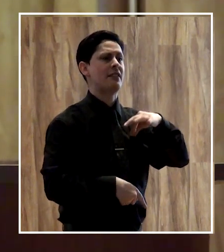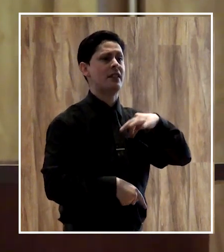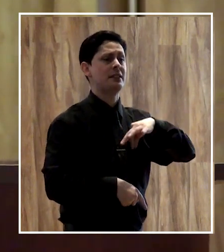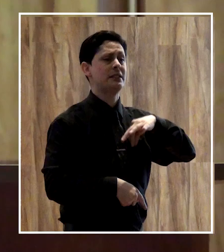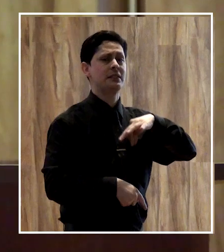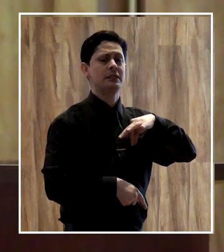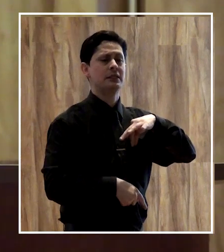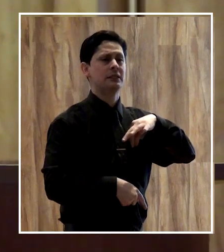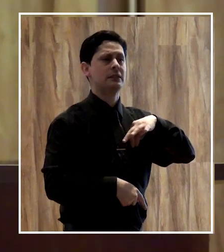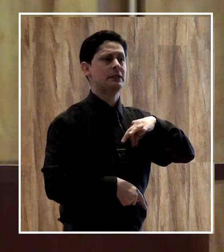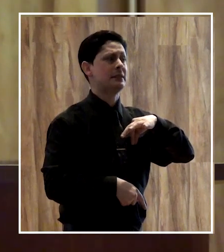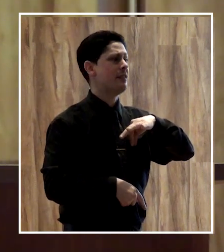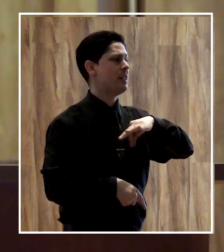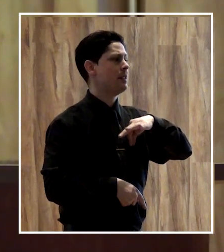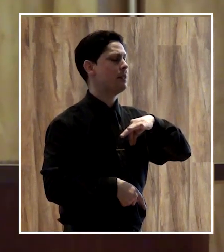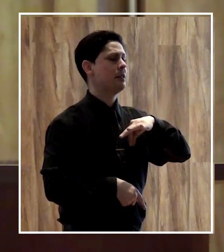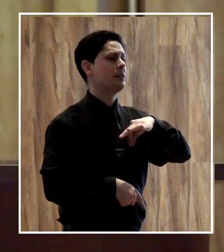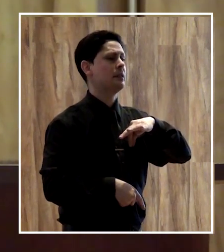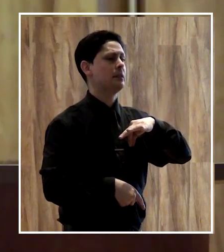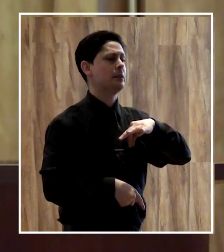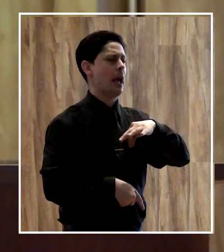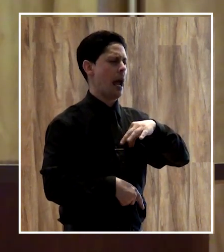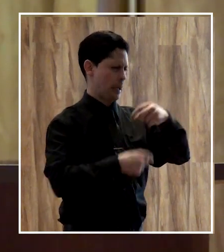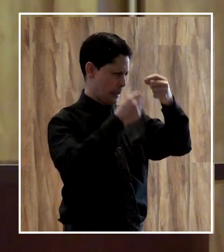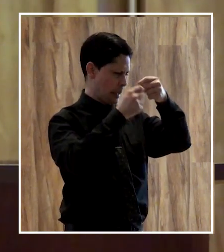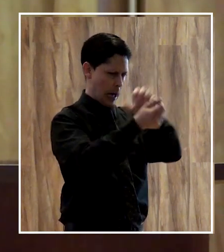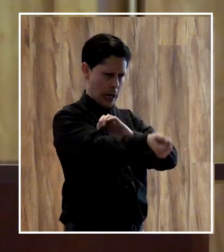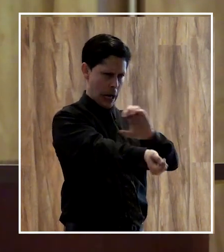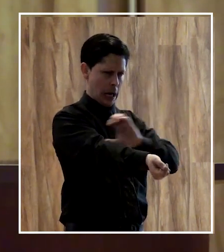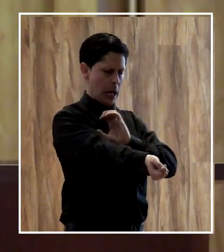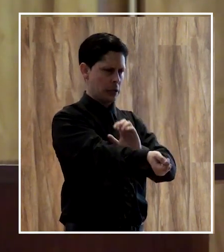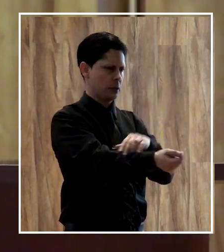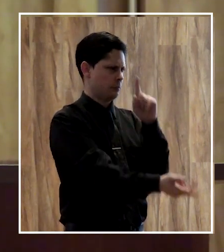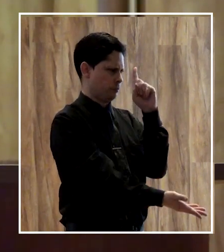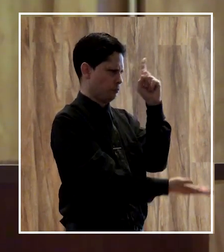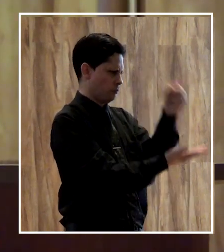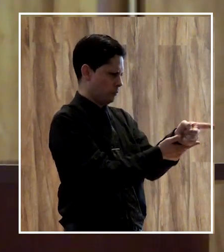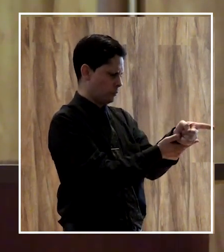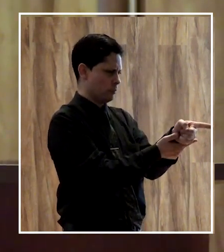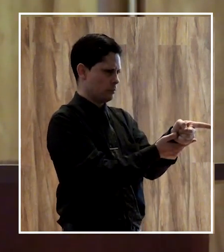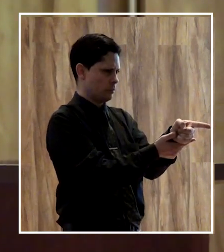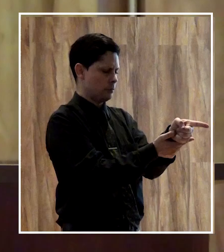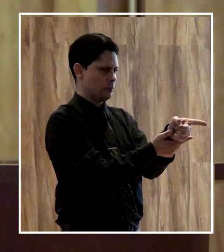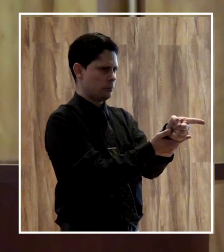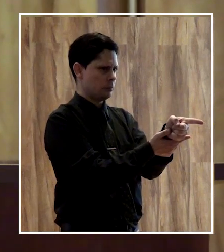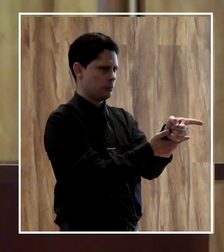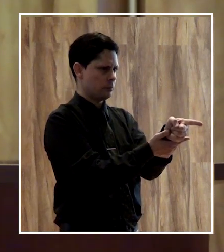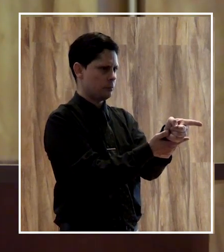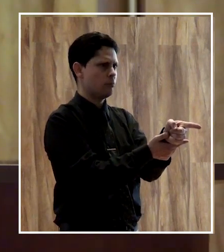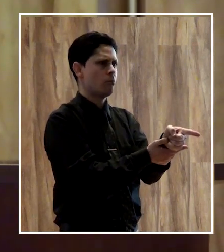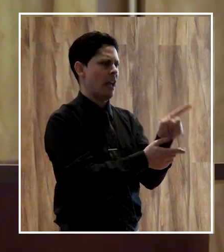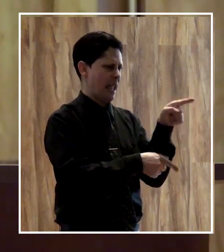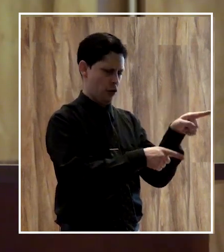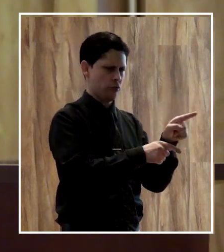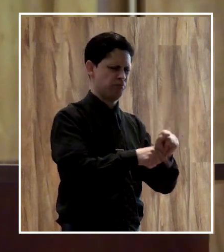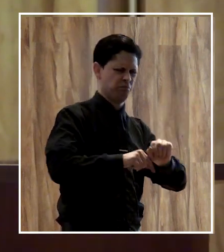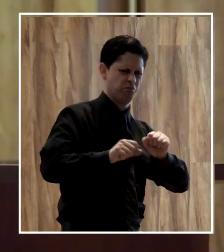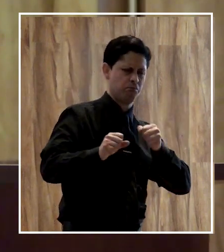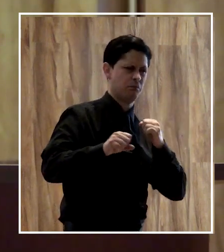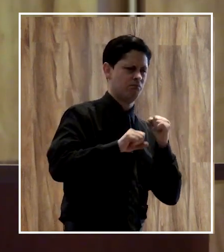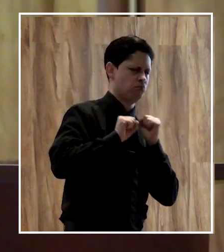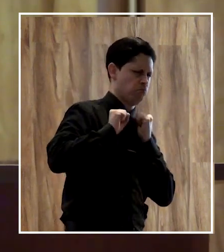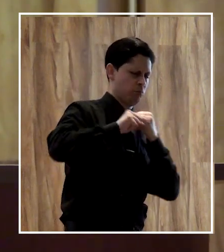Una sociedad civil que, a pesar del carácter de la dictadura cívico-militar, fueron capaces